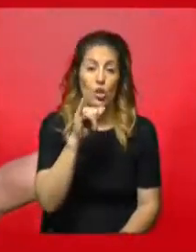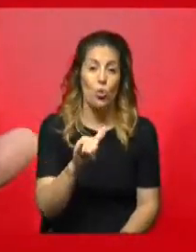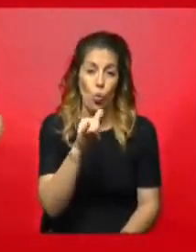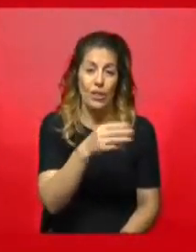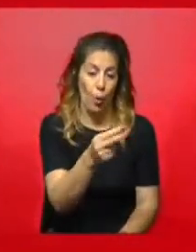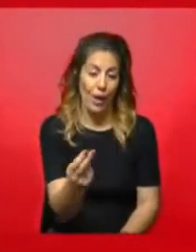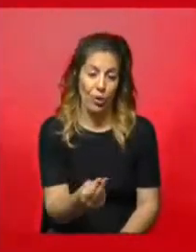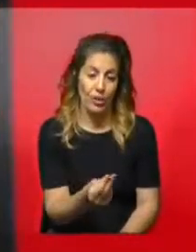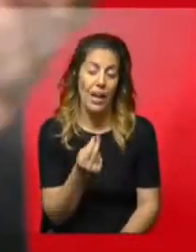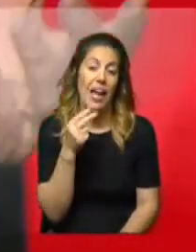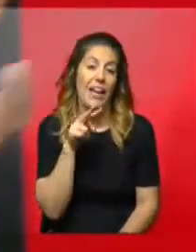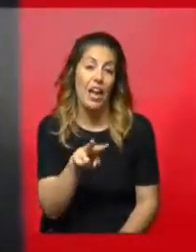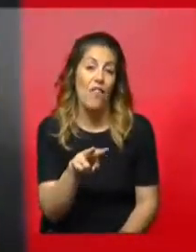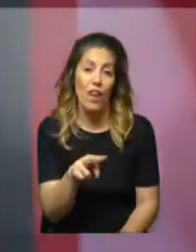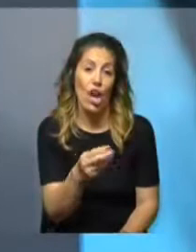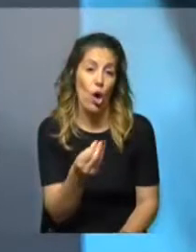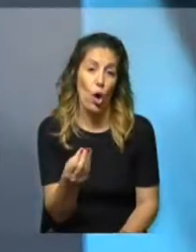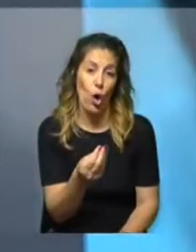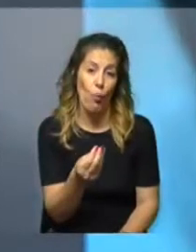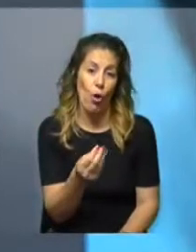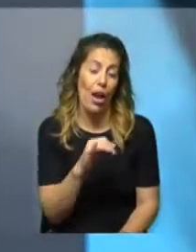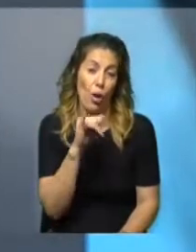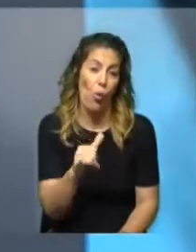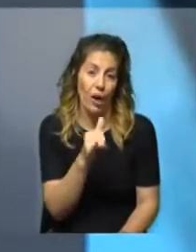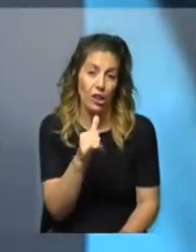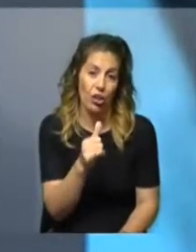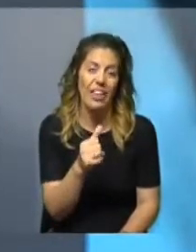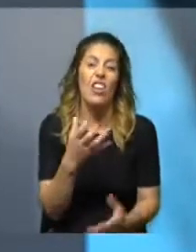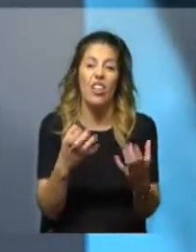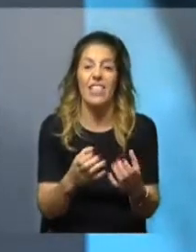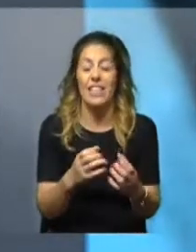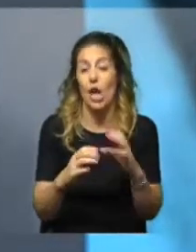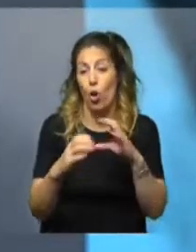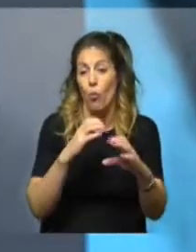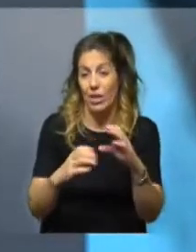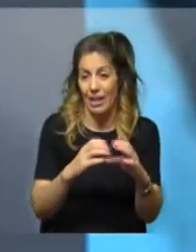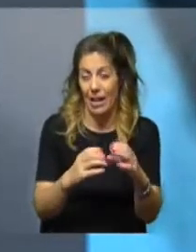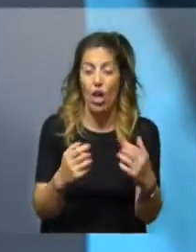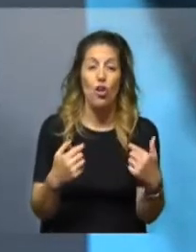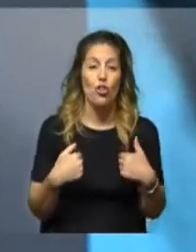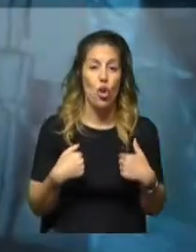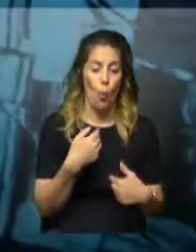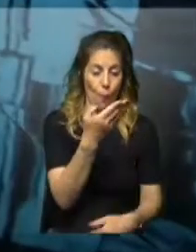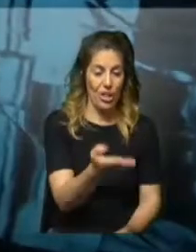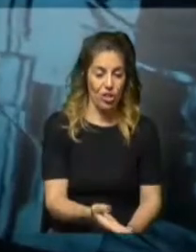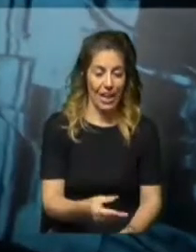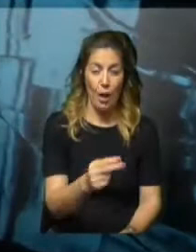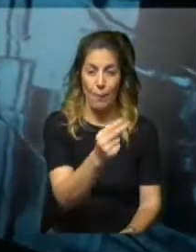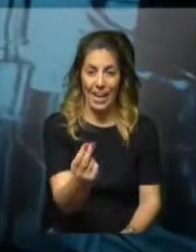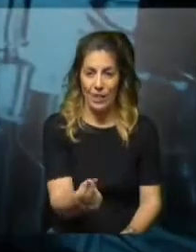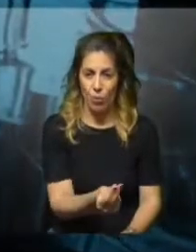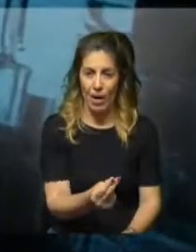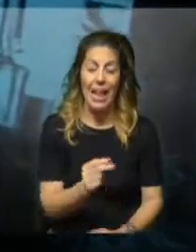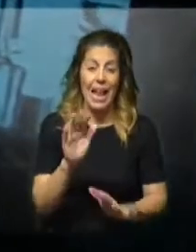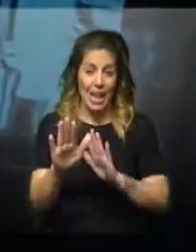ilustrar y bueno habrá que ver cómo es él o qué es lo que se quiere comunicar y yo tengo un personaje para dibujar en la exposición